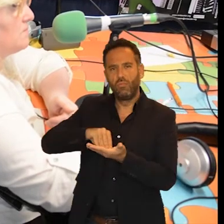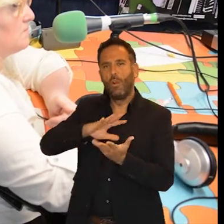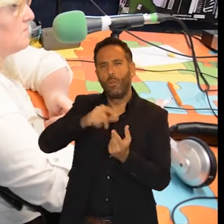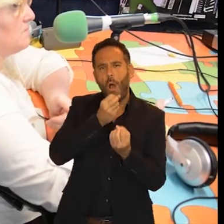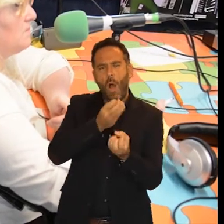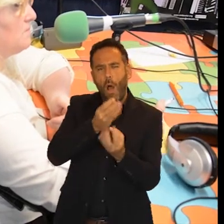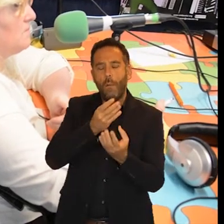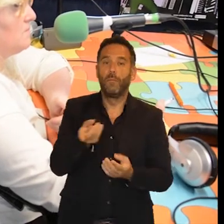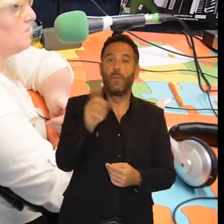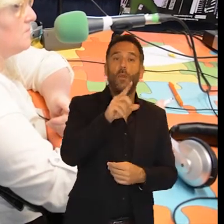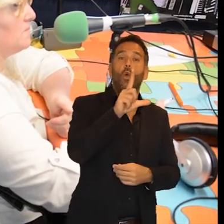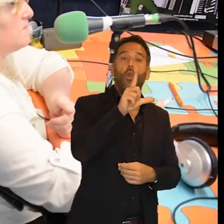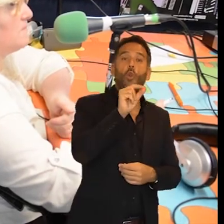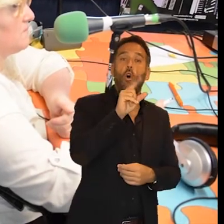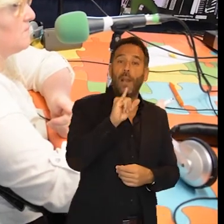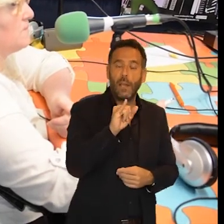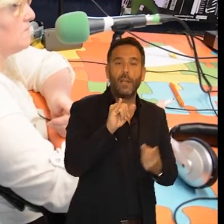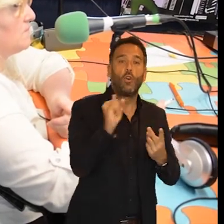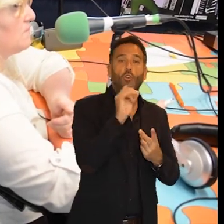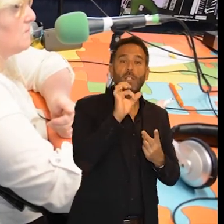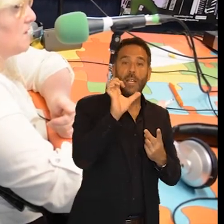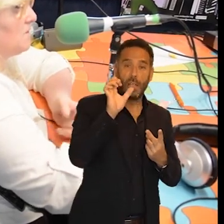Loli Rubiales, José Antonio Medina,